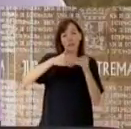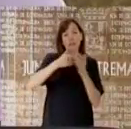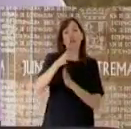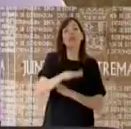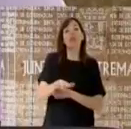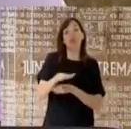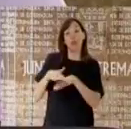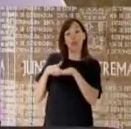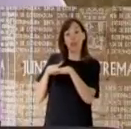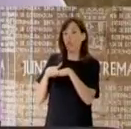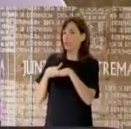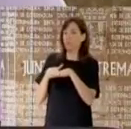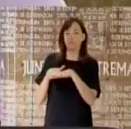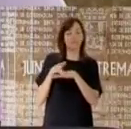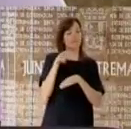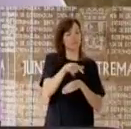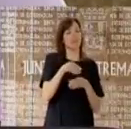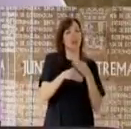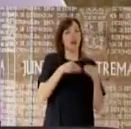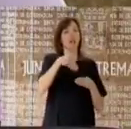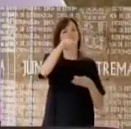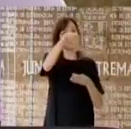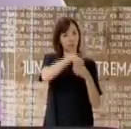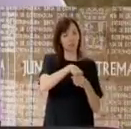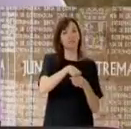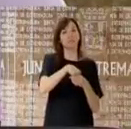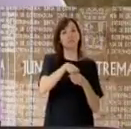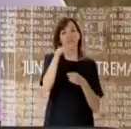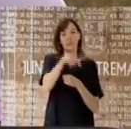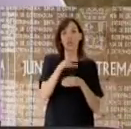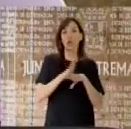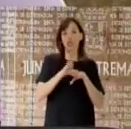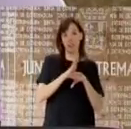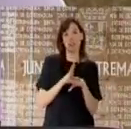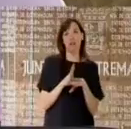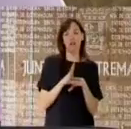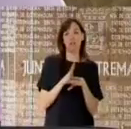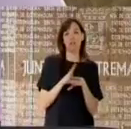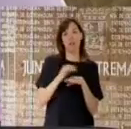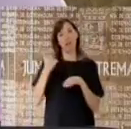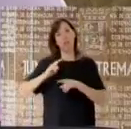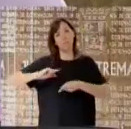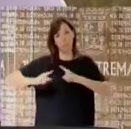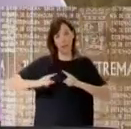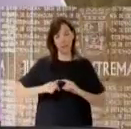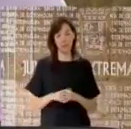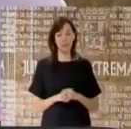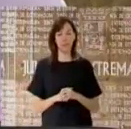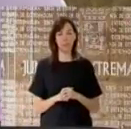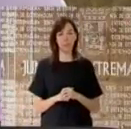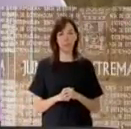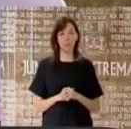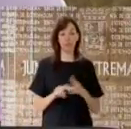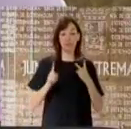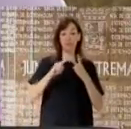Ministerio. El Ministerio es el órgano que licita por competencias. Y en cuanto a la